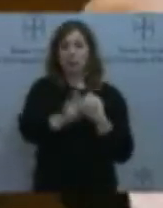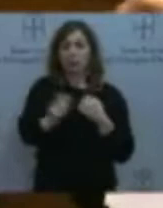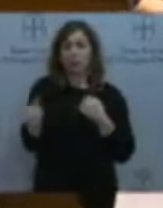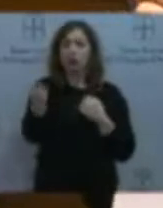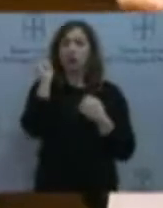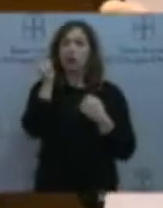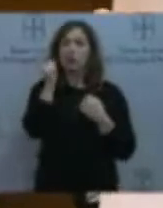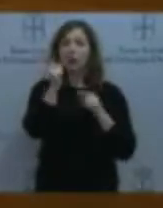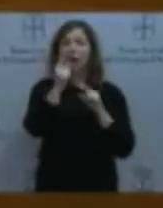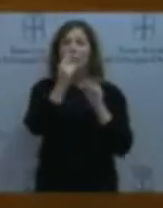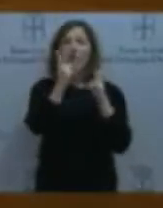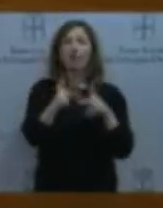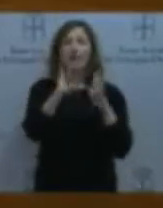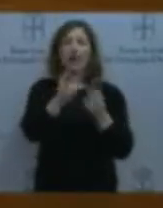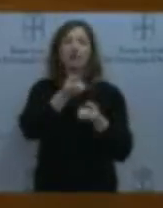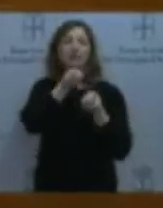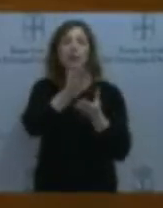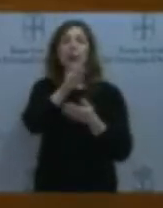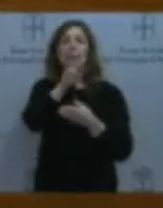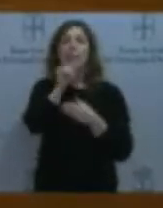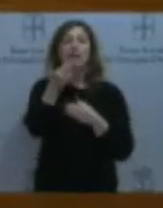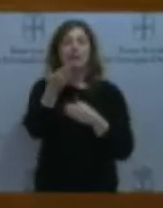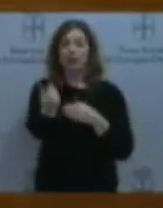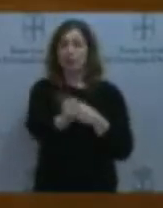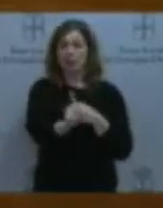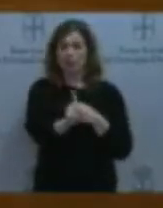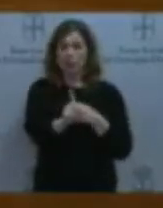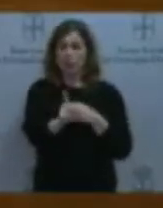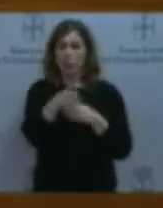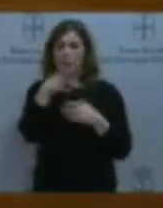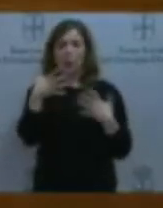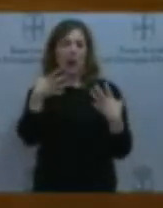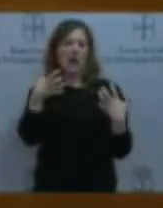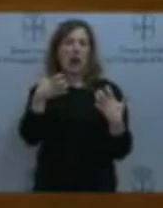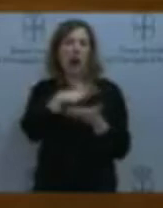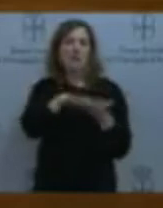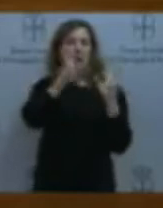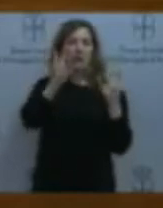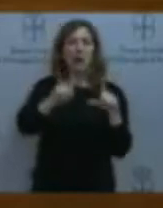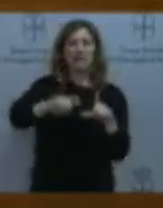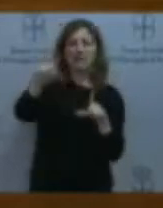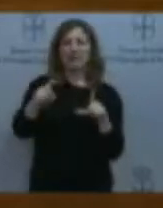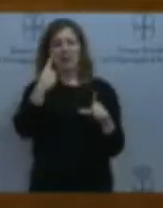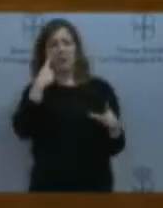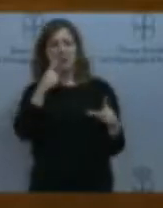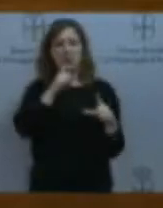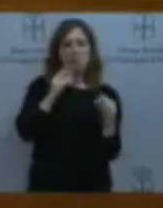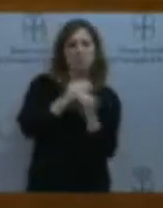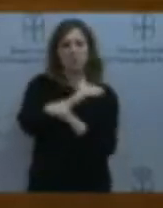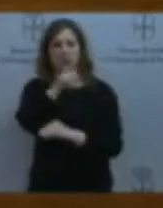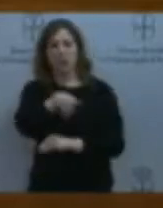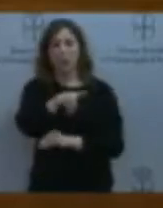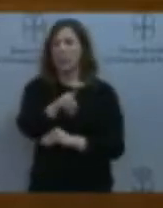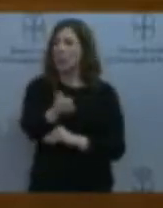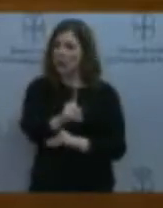solamente cifras de PIB para entrar en una guerra de estadísticas, porque solo estoy hablando de